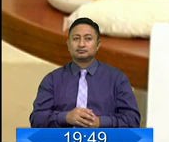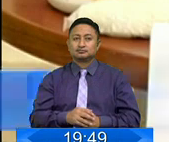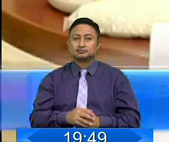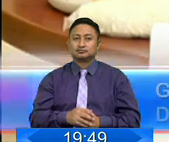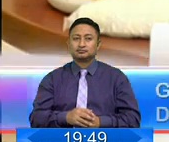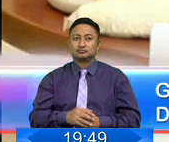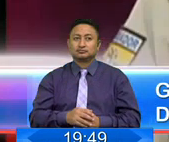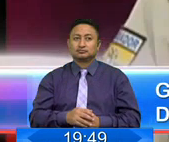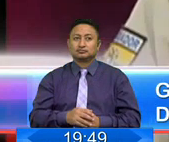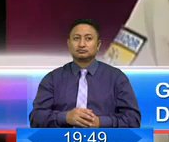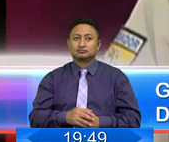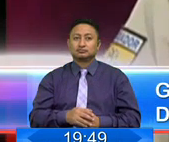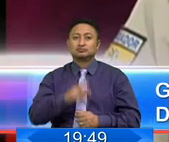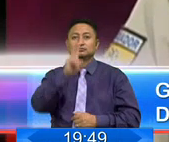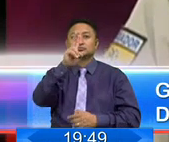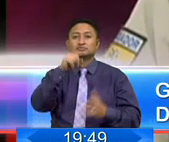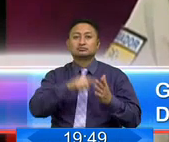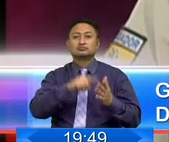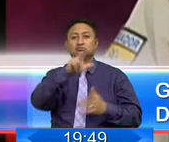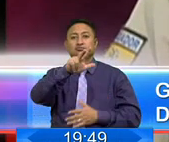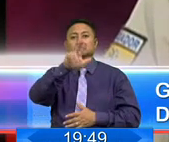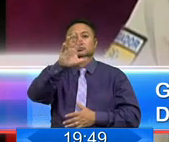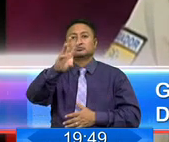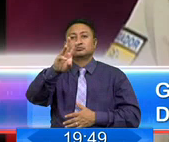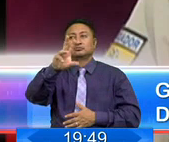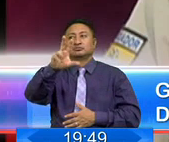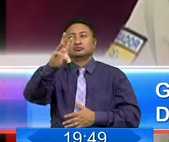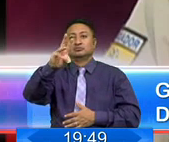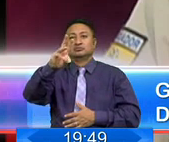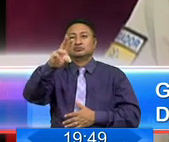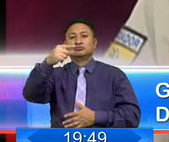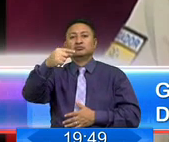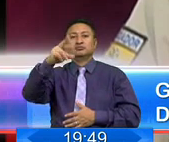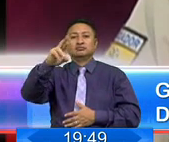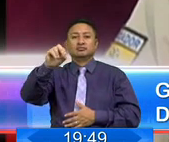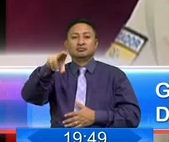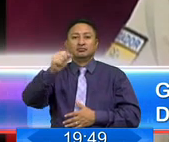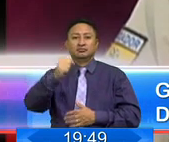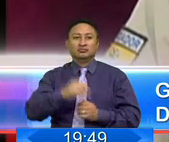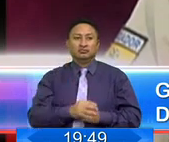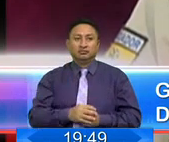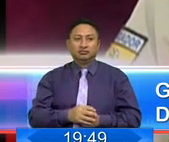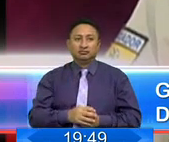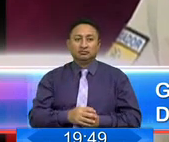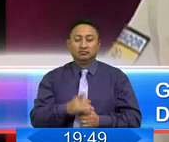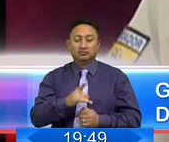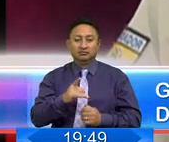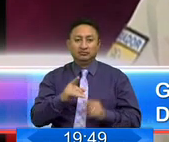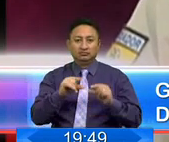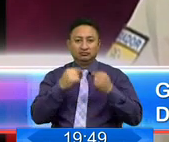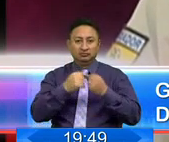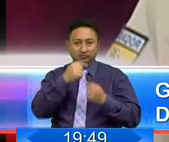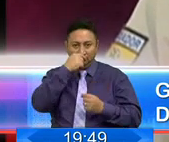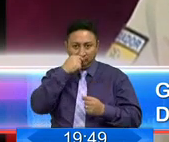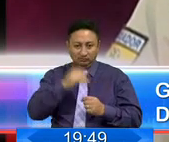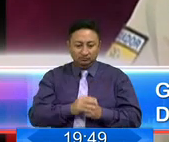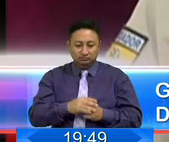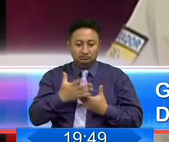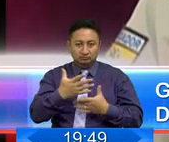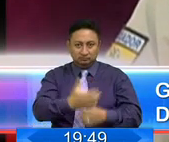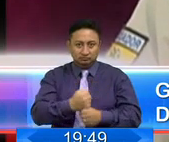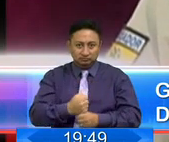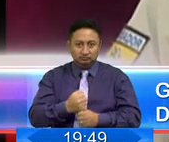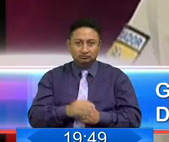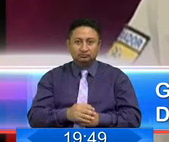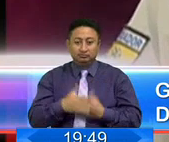total de 2.336.24 gramos de sustancias sujetas a fiscalización que han sido aprehendidas y que han